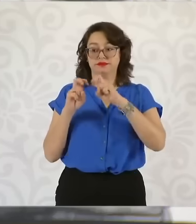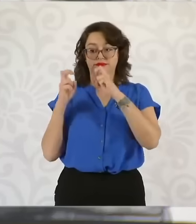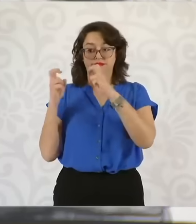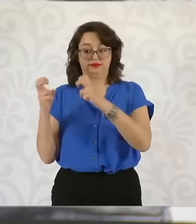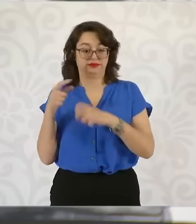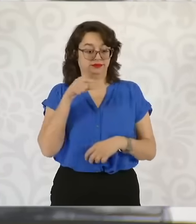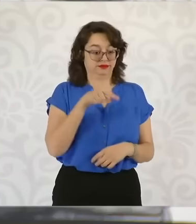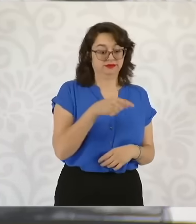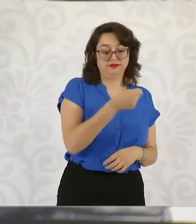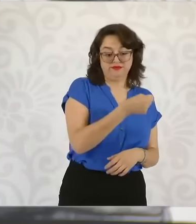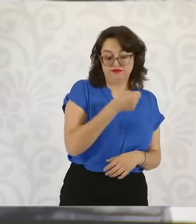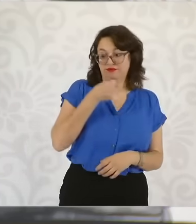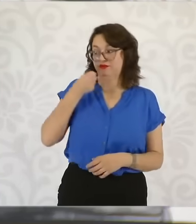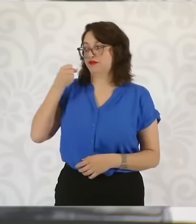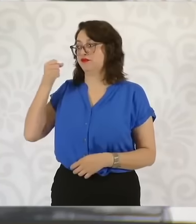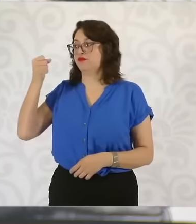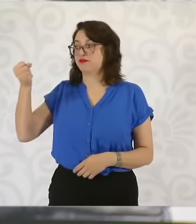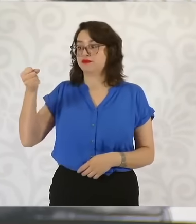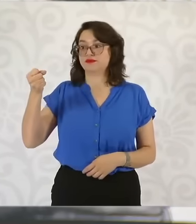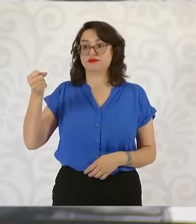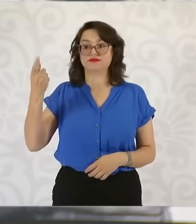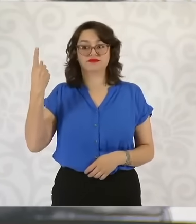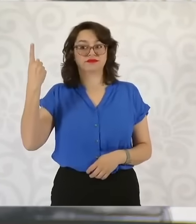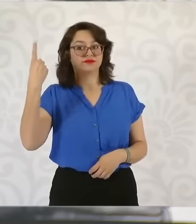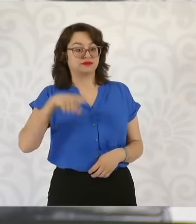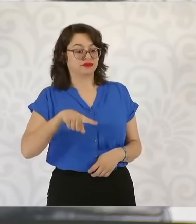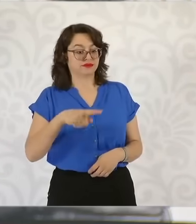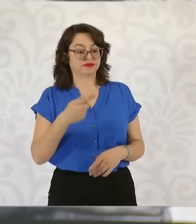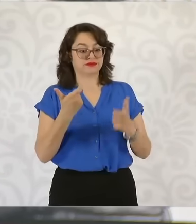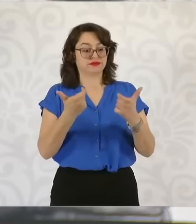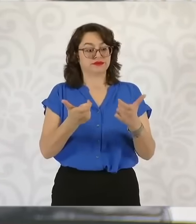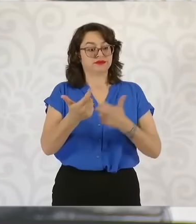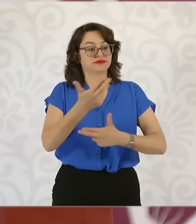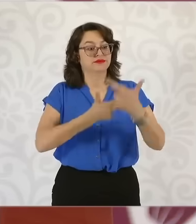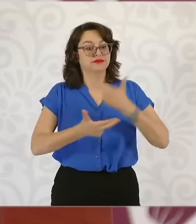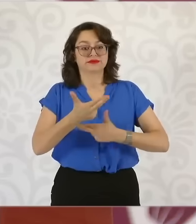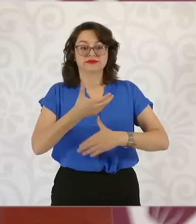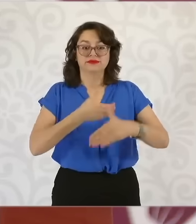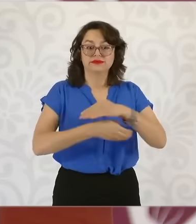y quieren que se les regrese el dinero con intereses, lo cual es ilegal.